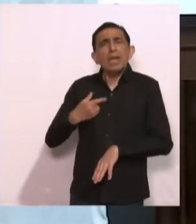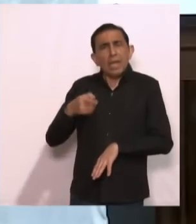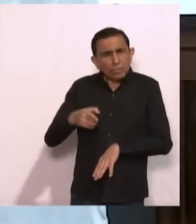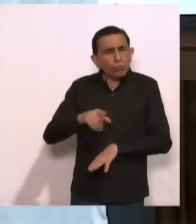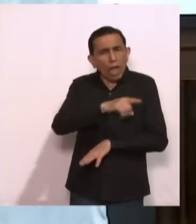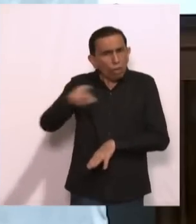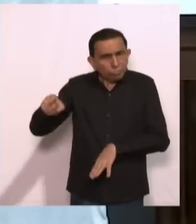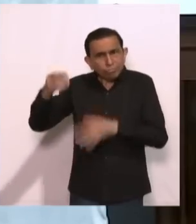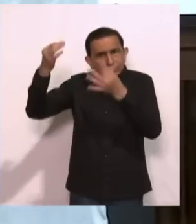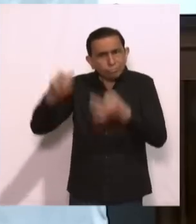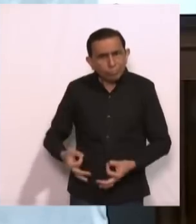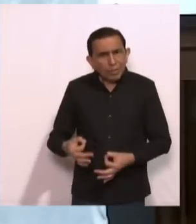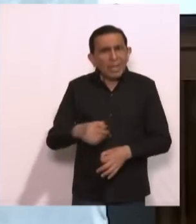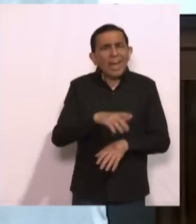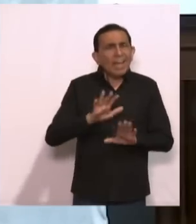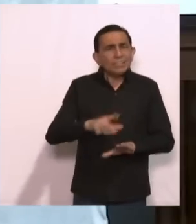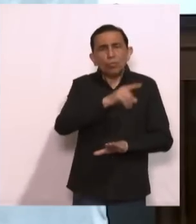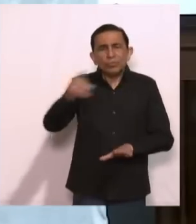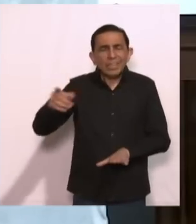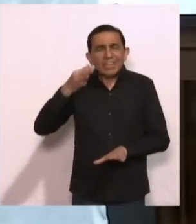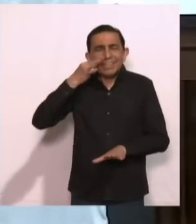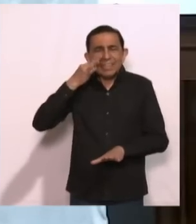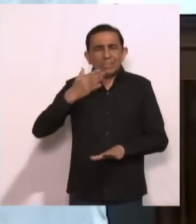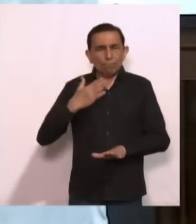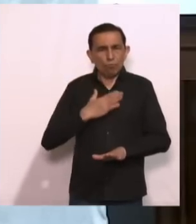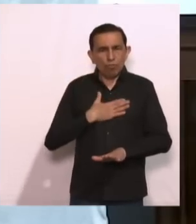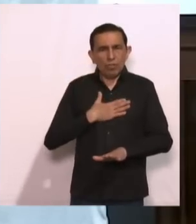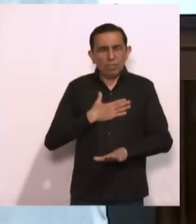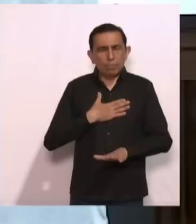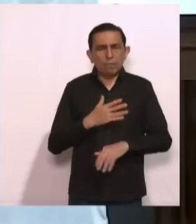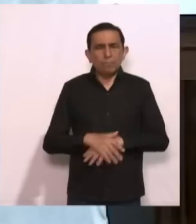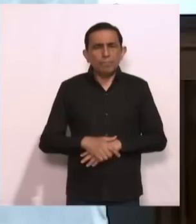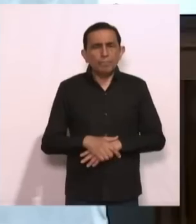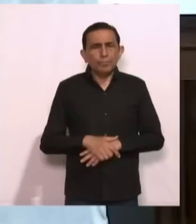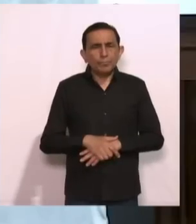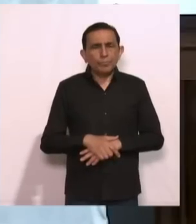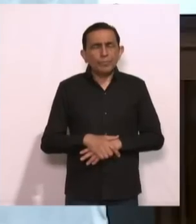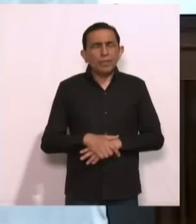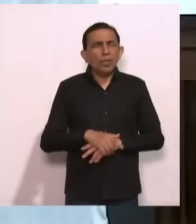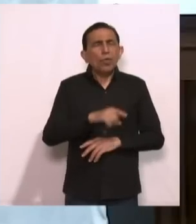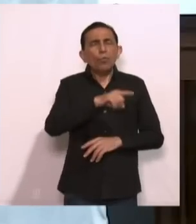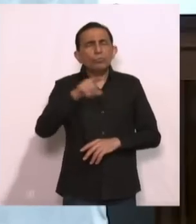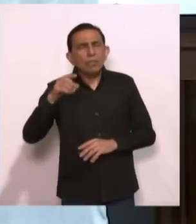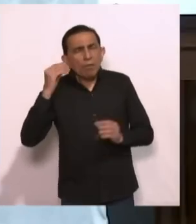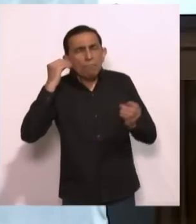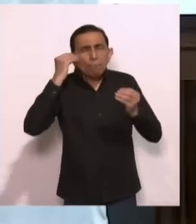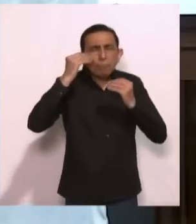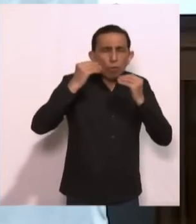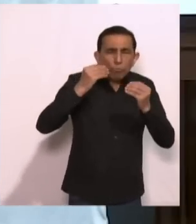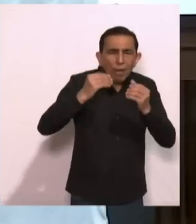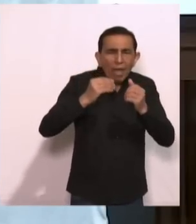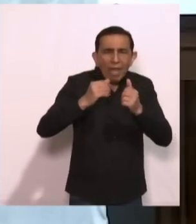sucederá para que puedan dar testimonio de mí. Tengan bien presente que no deberán preparar